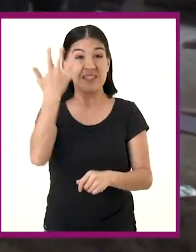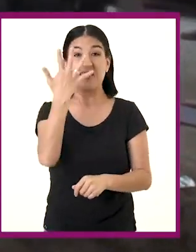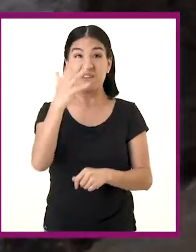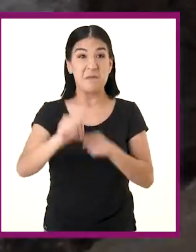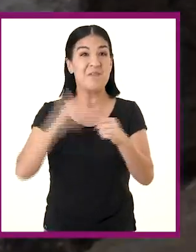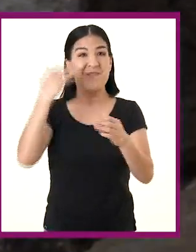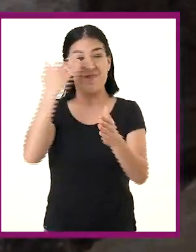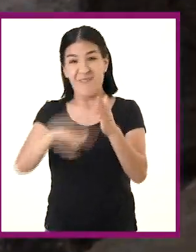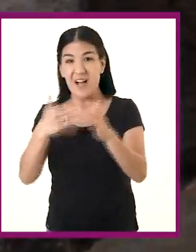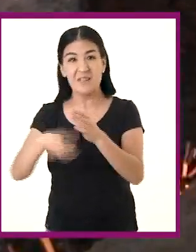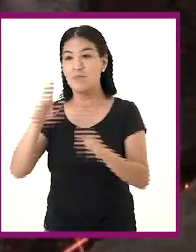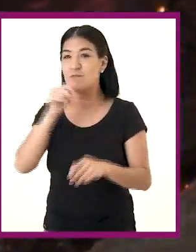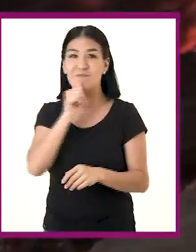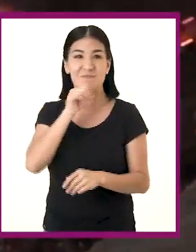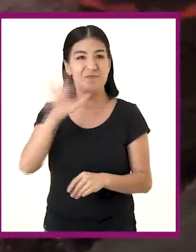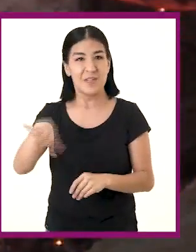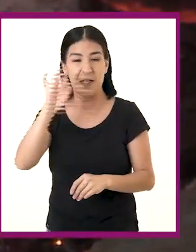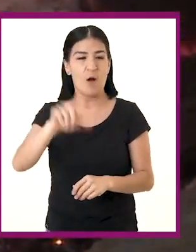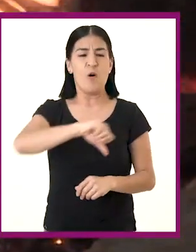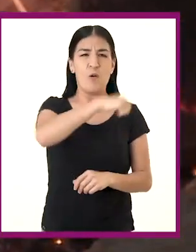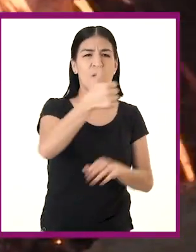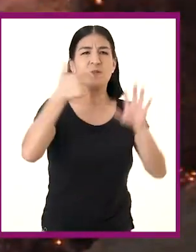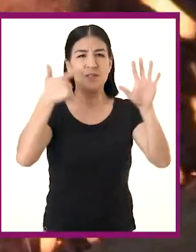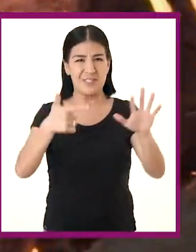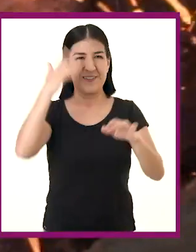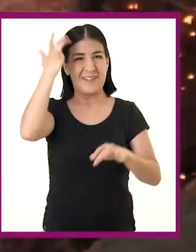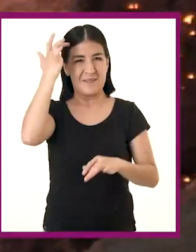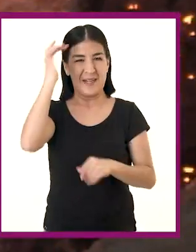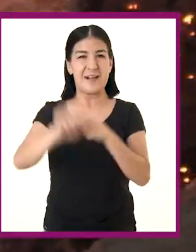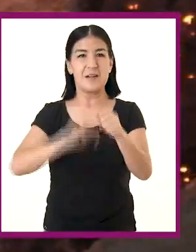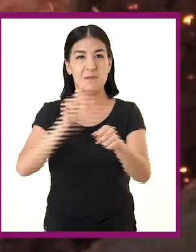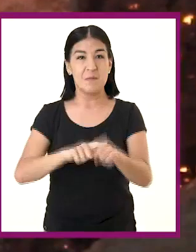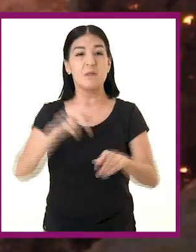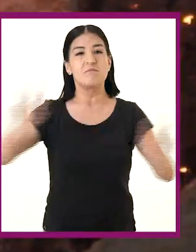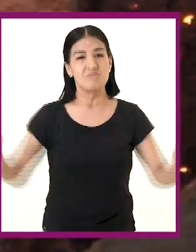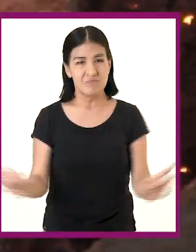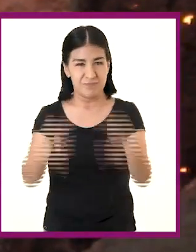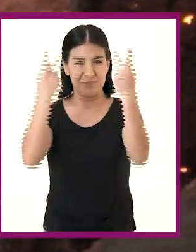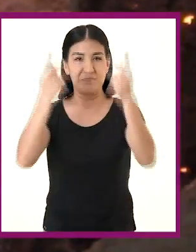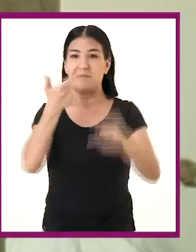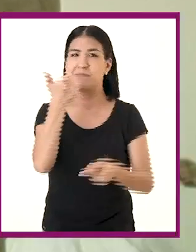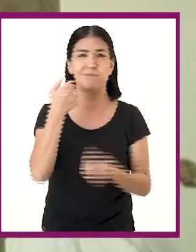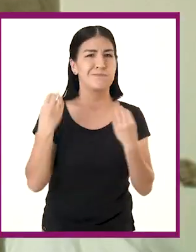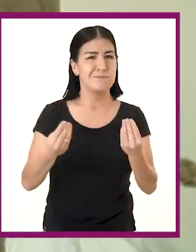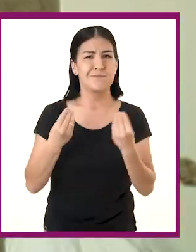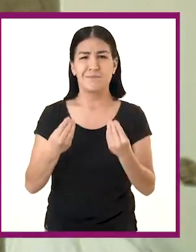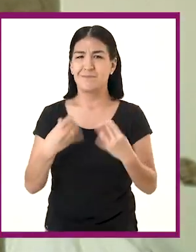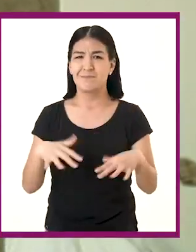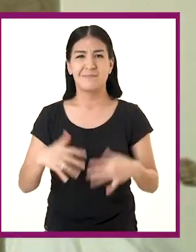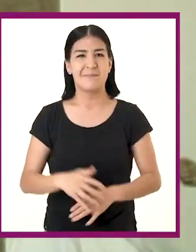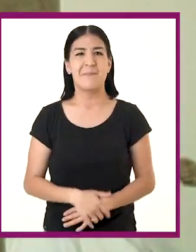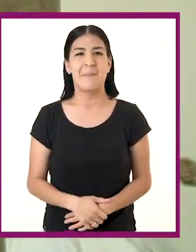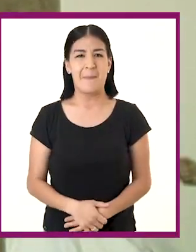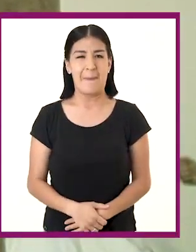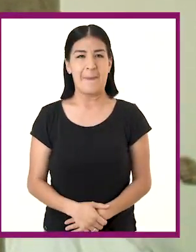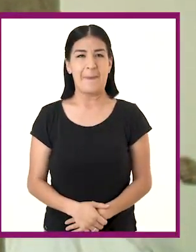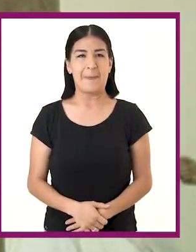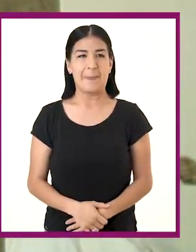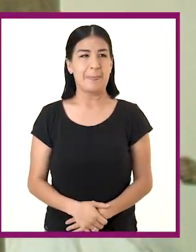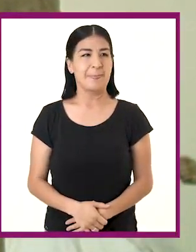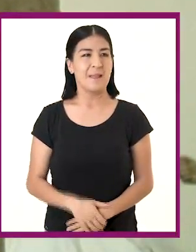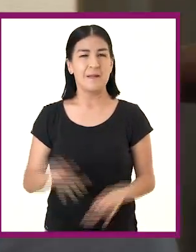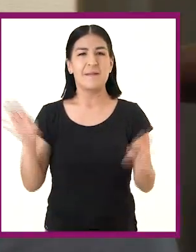originales, 5 siguen sin aparecer. Las otras 7 fueron subastadas en 2009 a precios